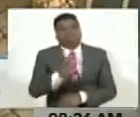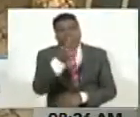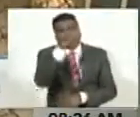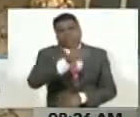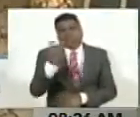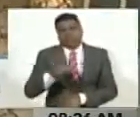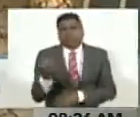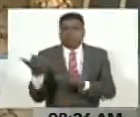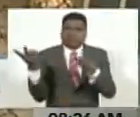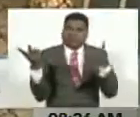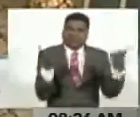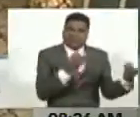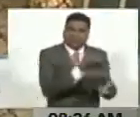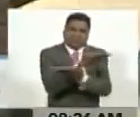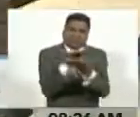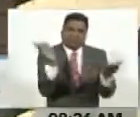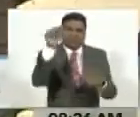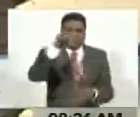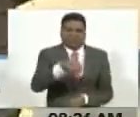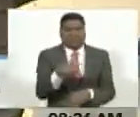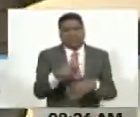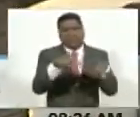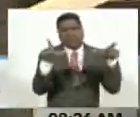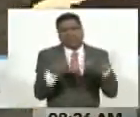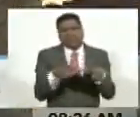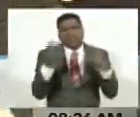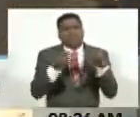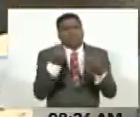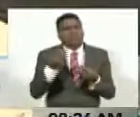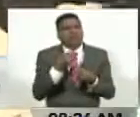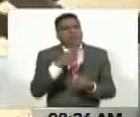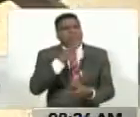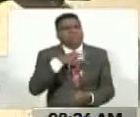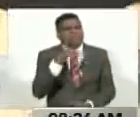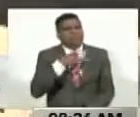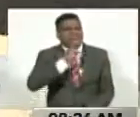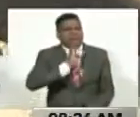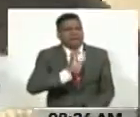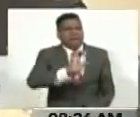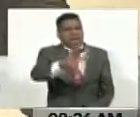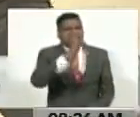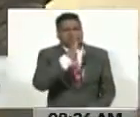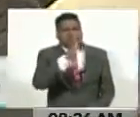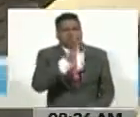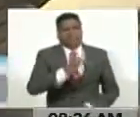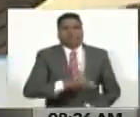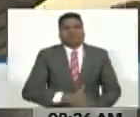pueden visitar el zoológico para constatar el estado del paquidermo. En Mi Ángel, la noticia.